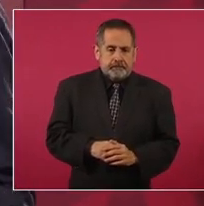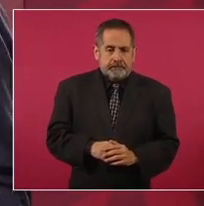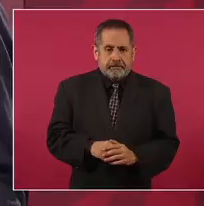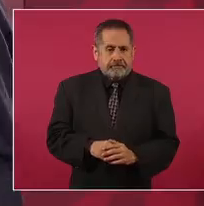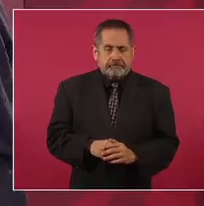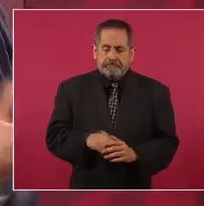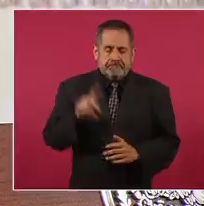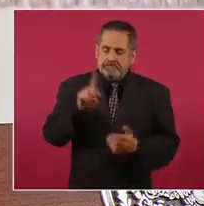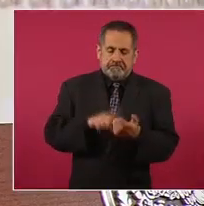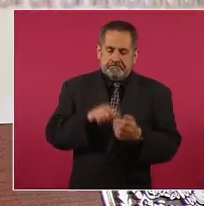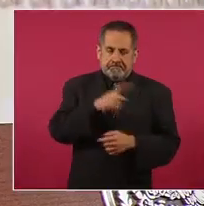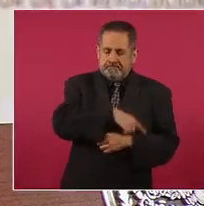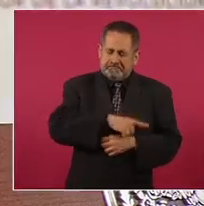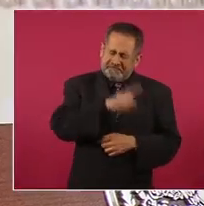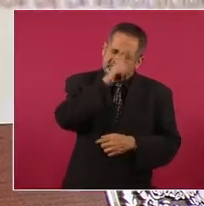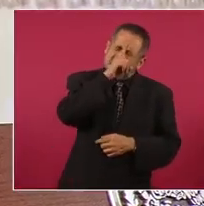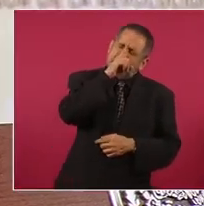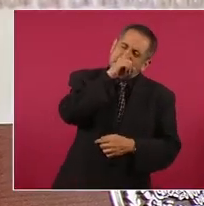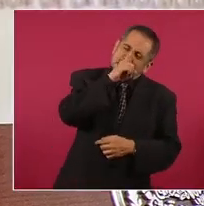gran mentira